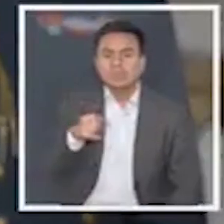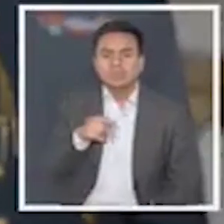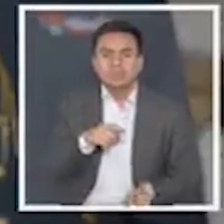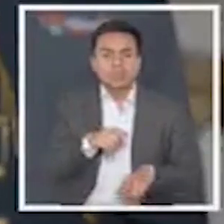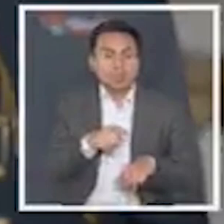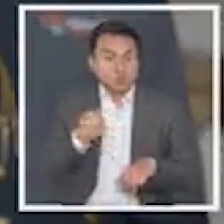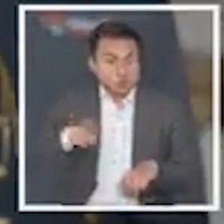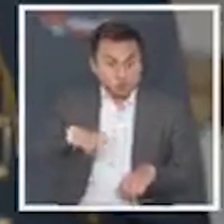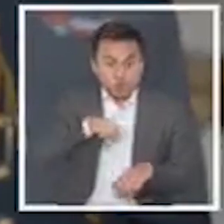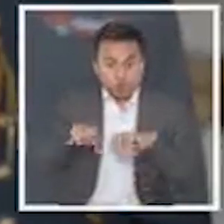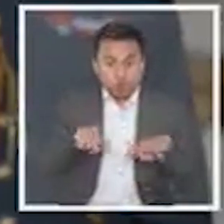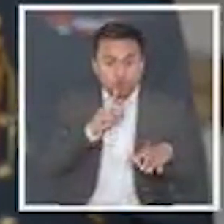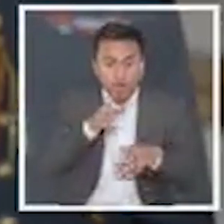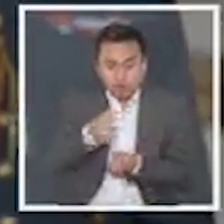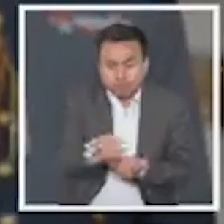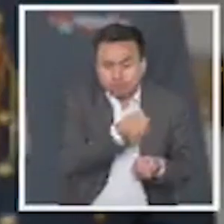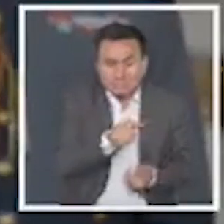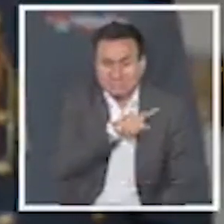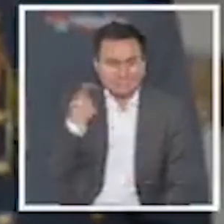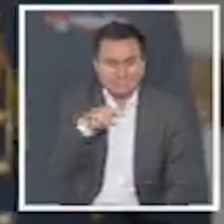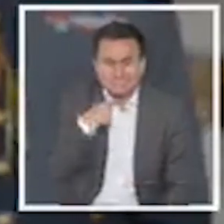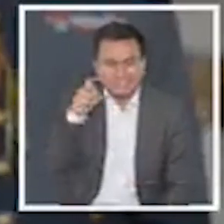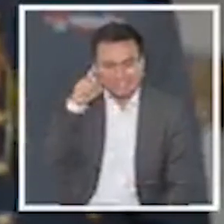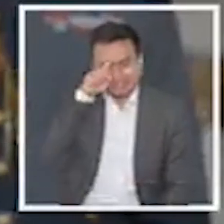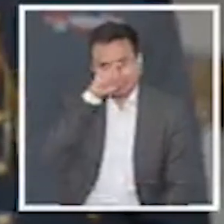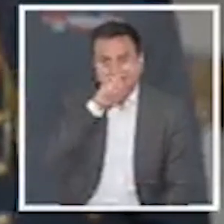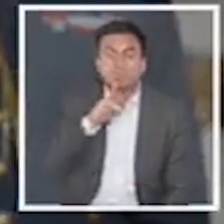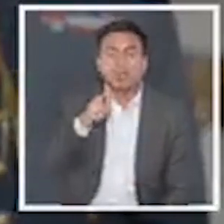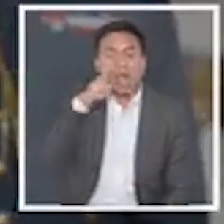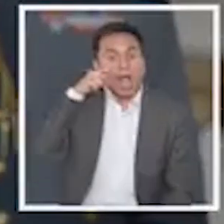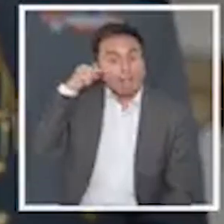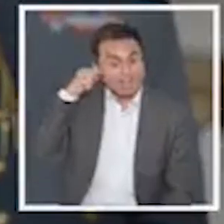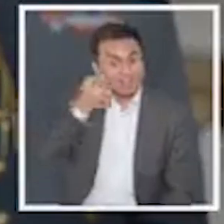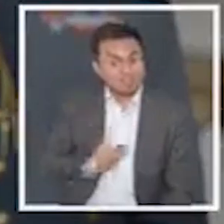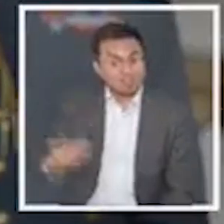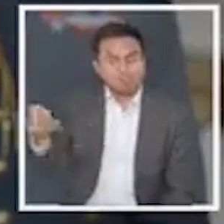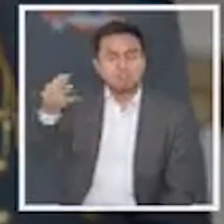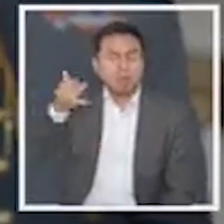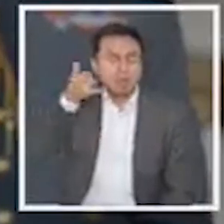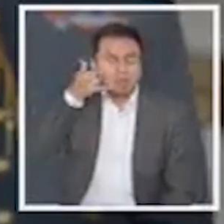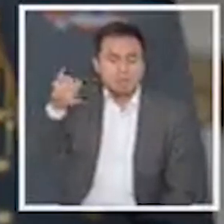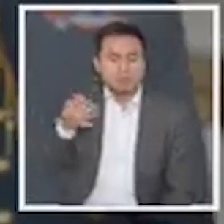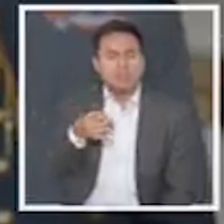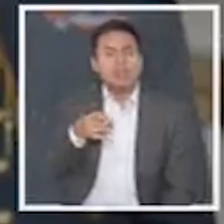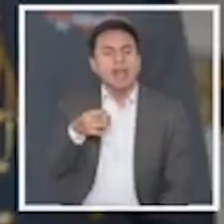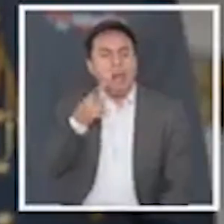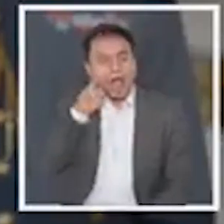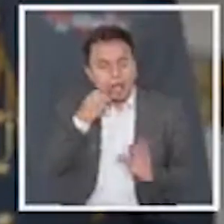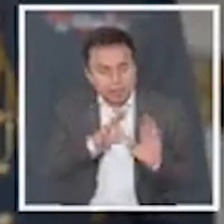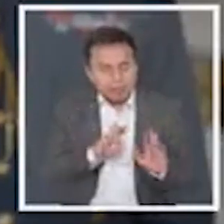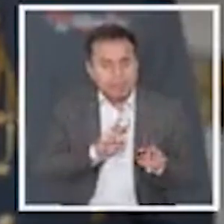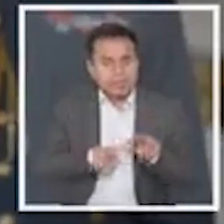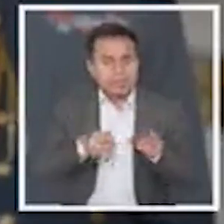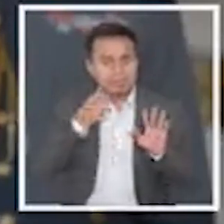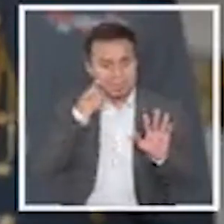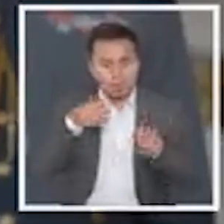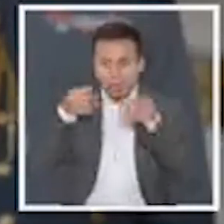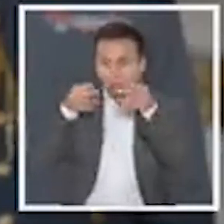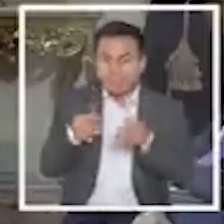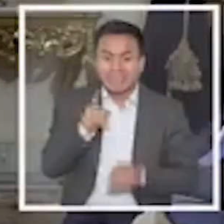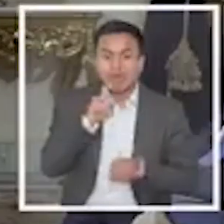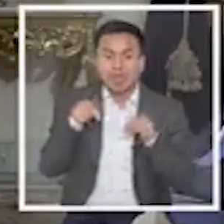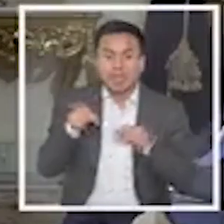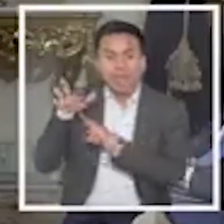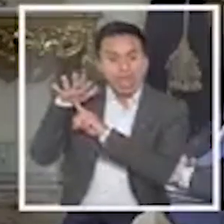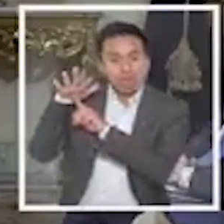da solamente con los recursos que tenemos. Y Alberto inmediatamente me dijo: mira, deja ver qué puedo hacer. Tengo